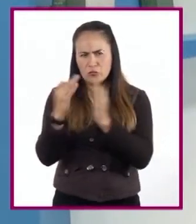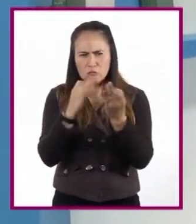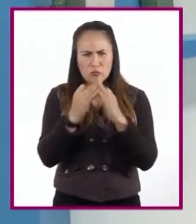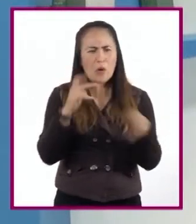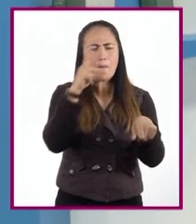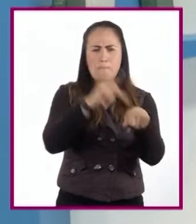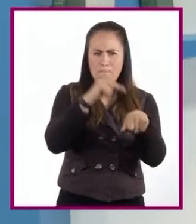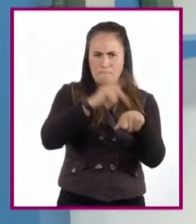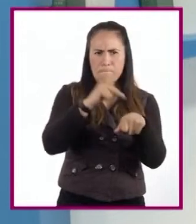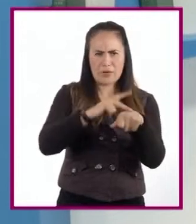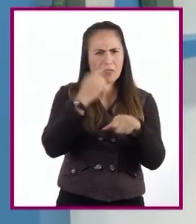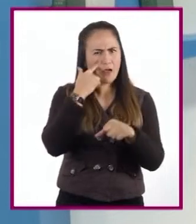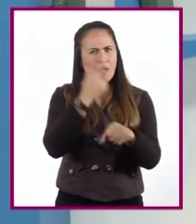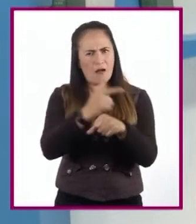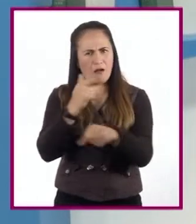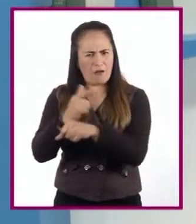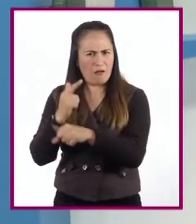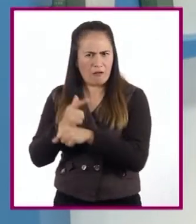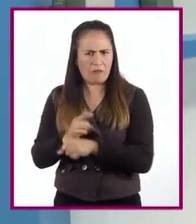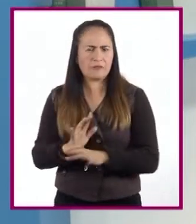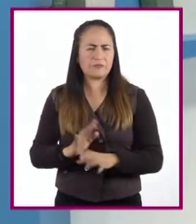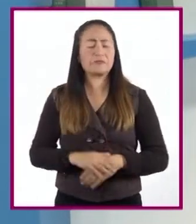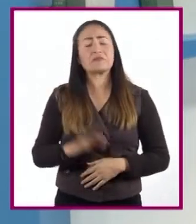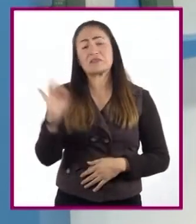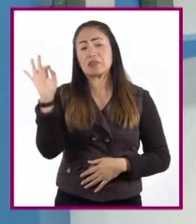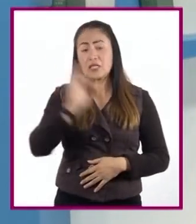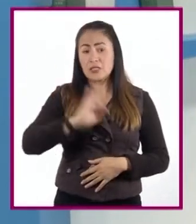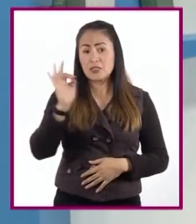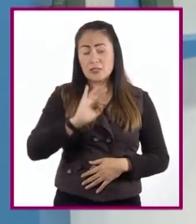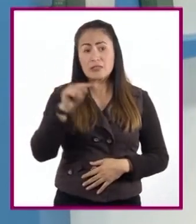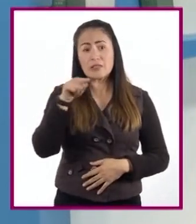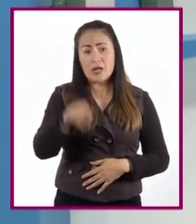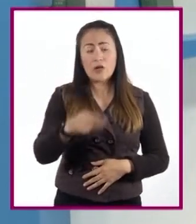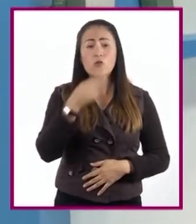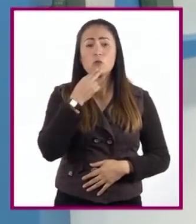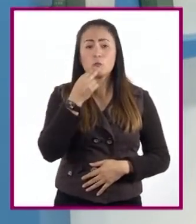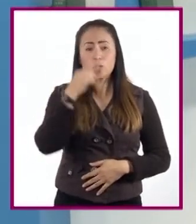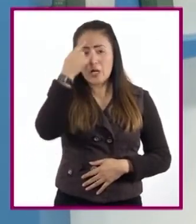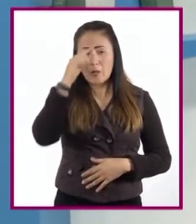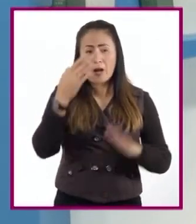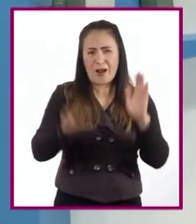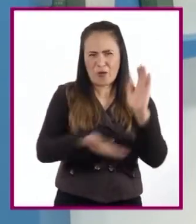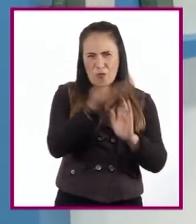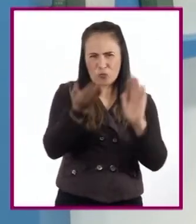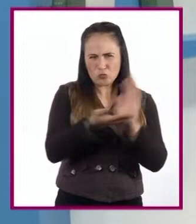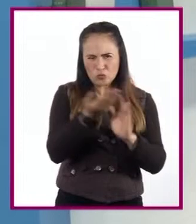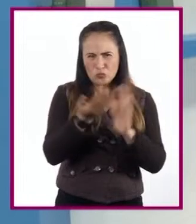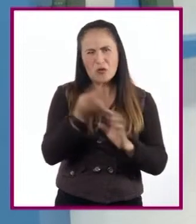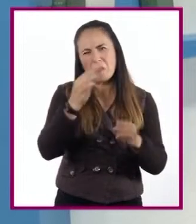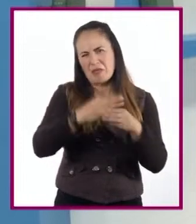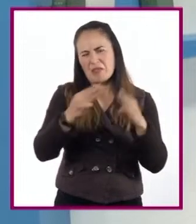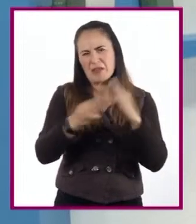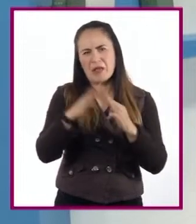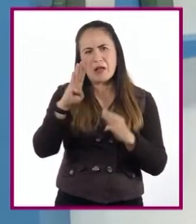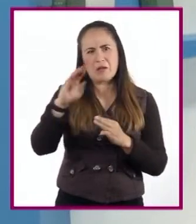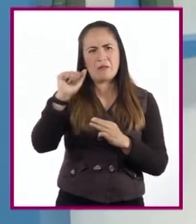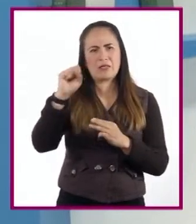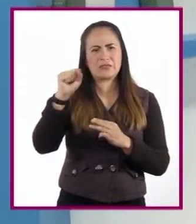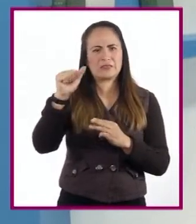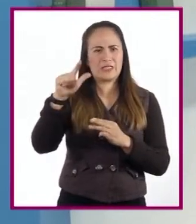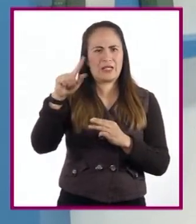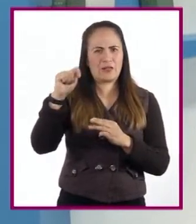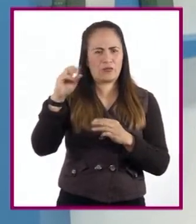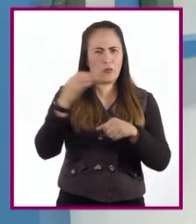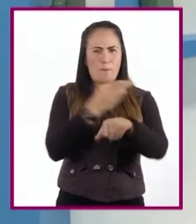piedra y materiales perecederos. Seguramente se emplearon para la construcción materiales como basalto, madera,